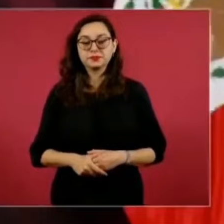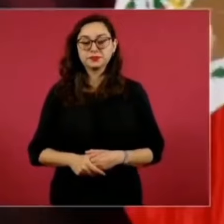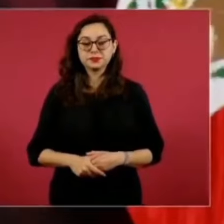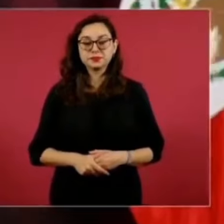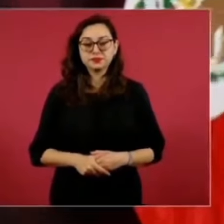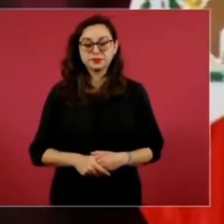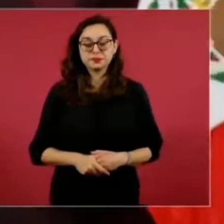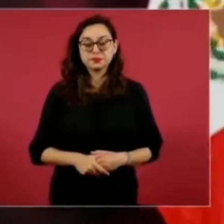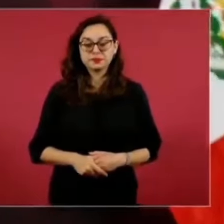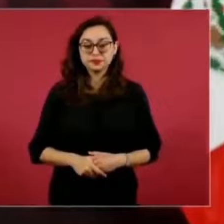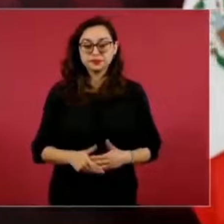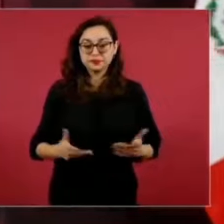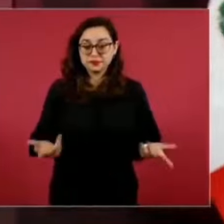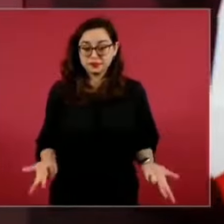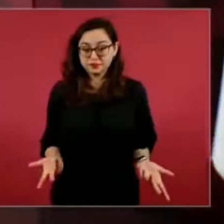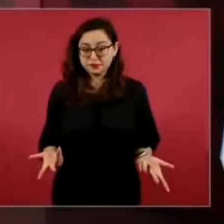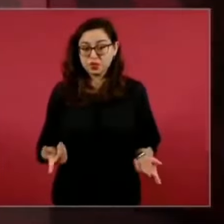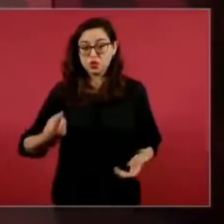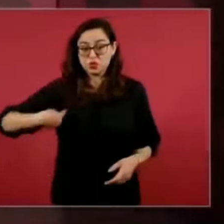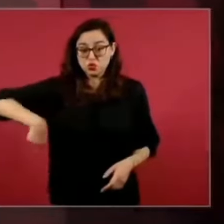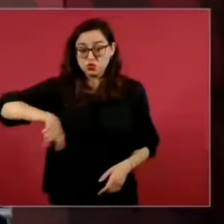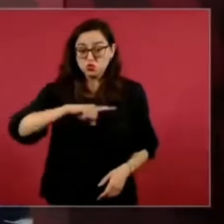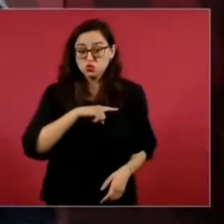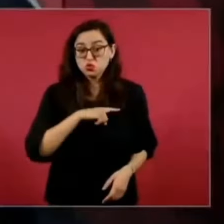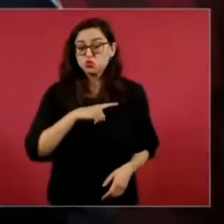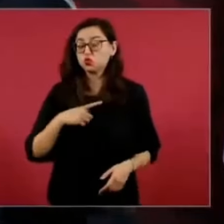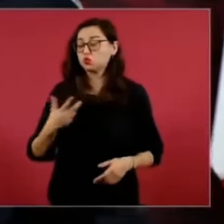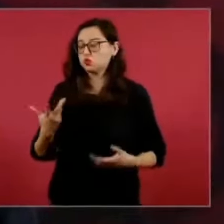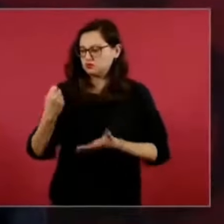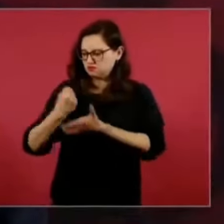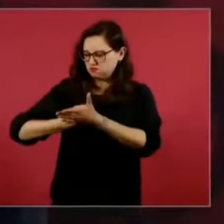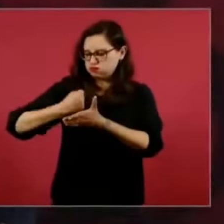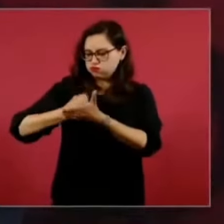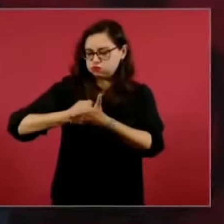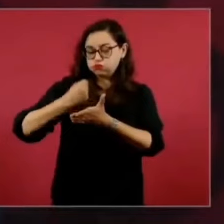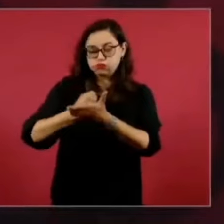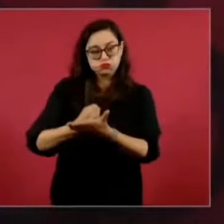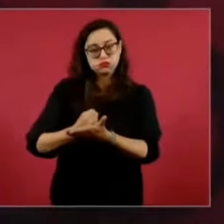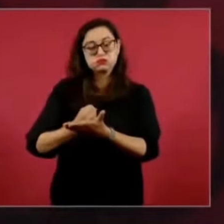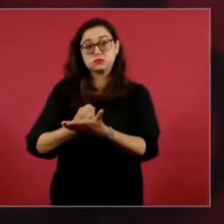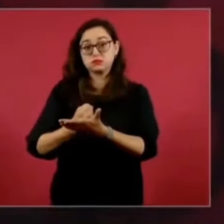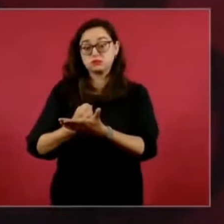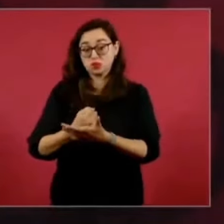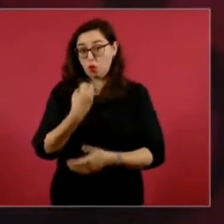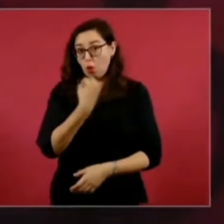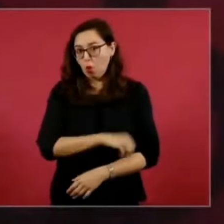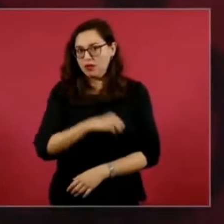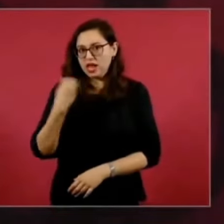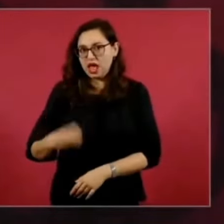formamos parte de este movimiento de transformación estamos obligados a no fallarle al